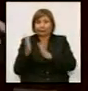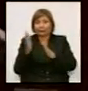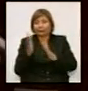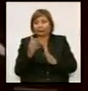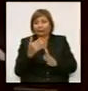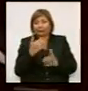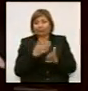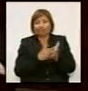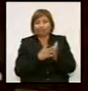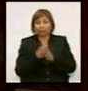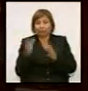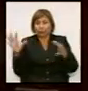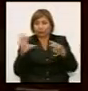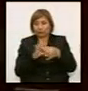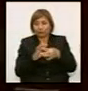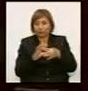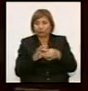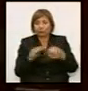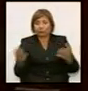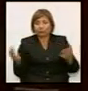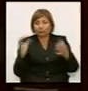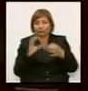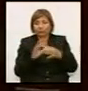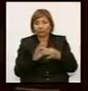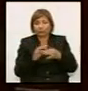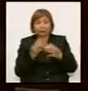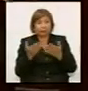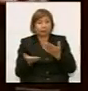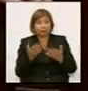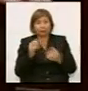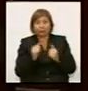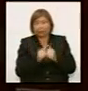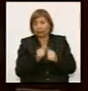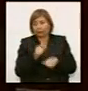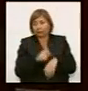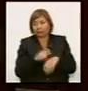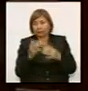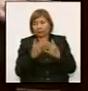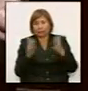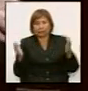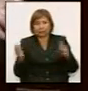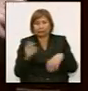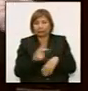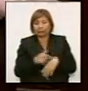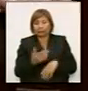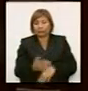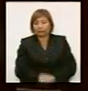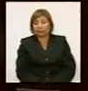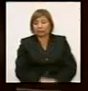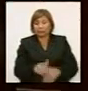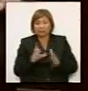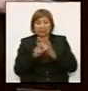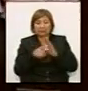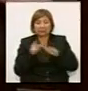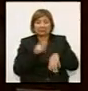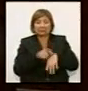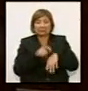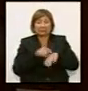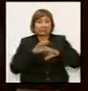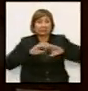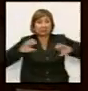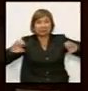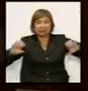nos juntamos. Nos juntamos en un primer momento, pero no duramos nada. Al poco tiempo